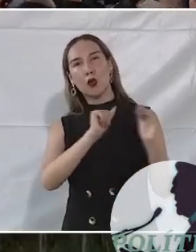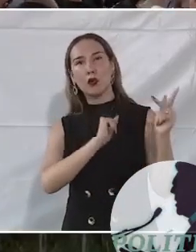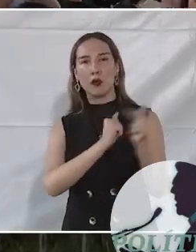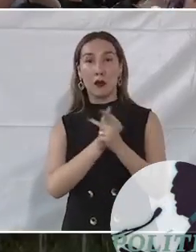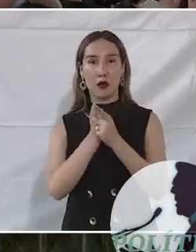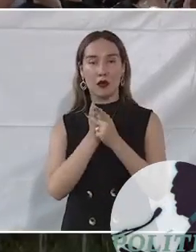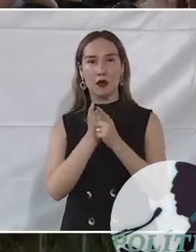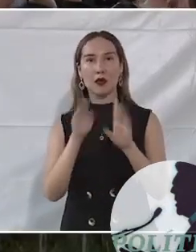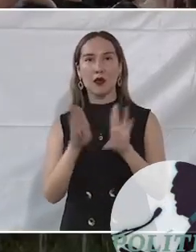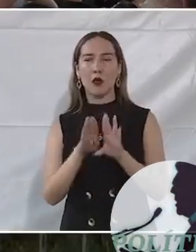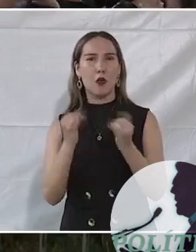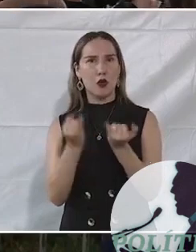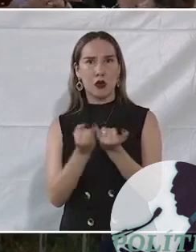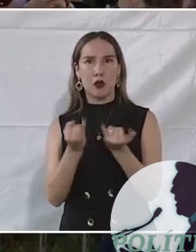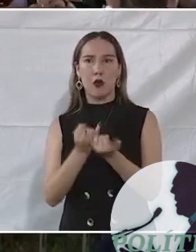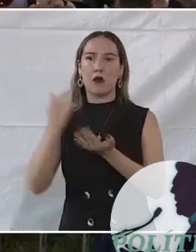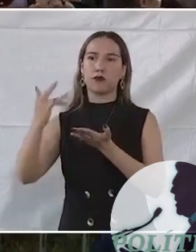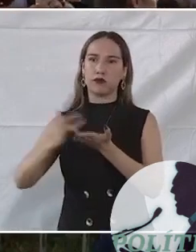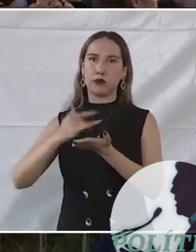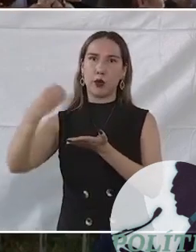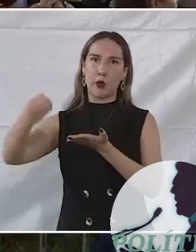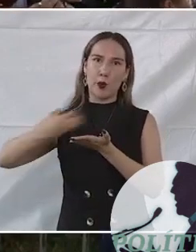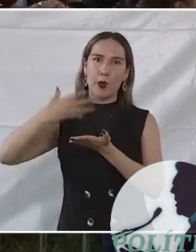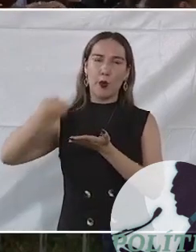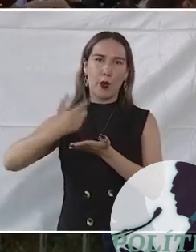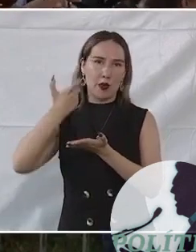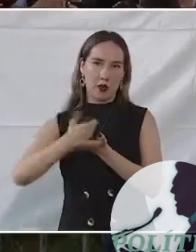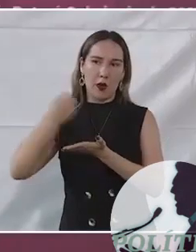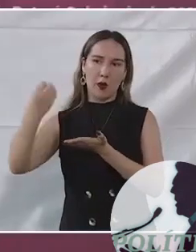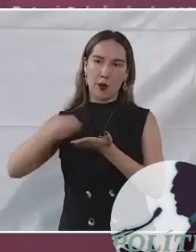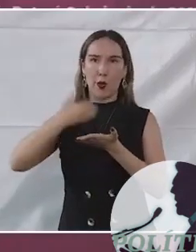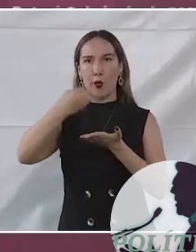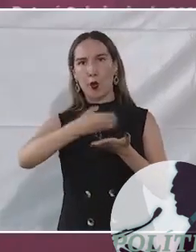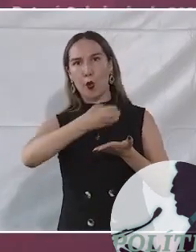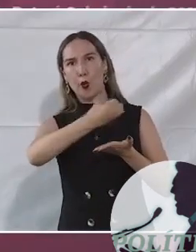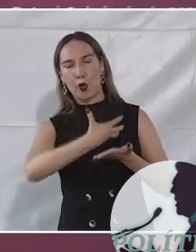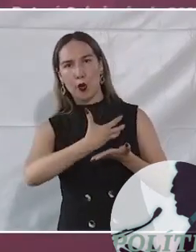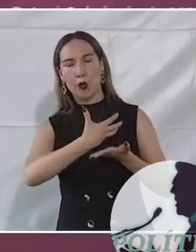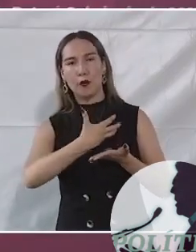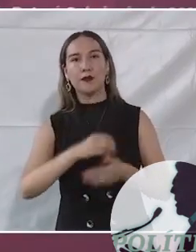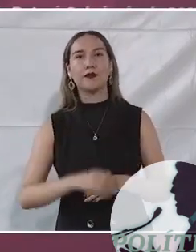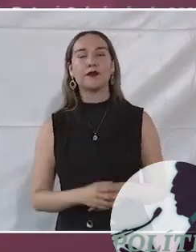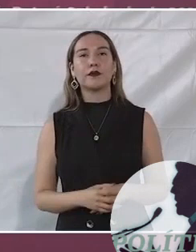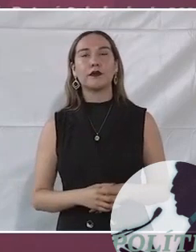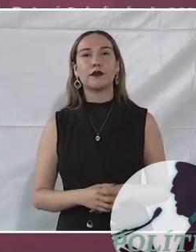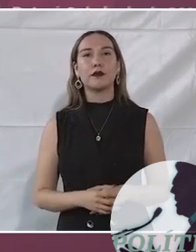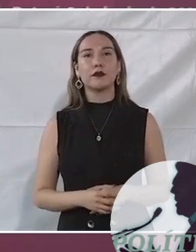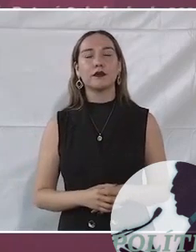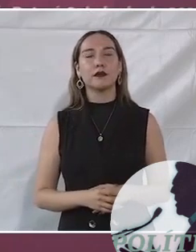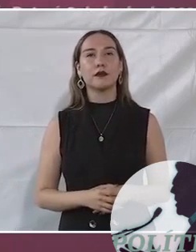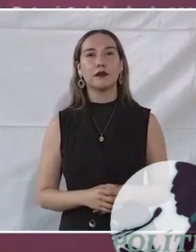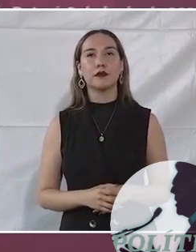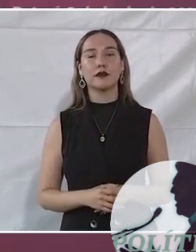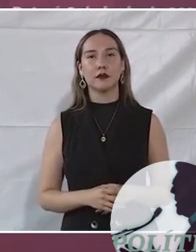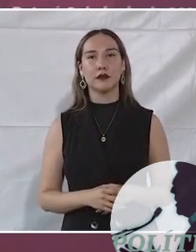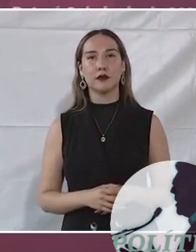Lo que envían a sus familiares. ¿Saben? Este año se